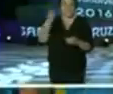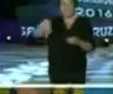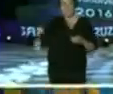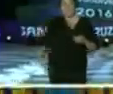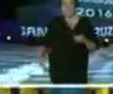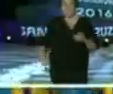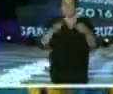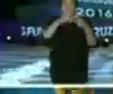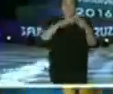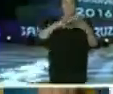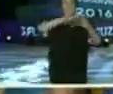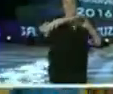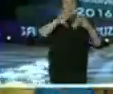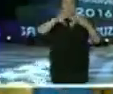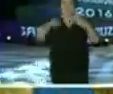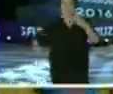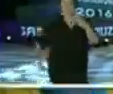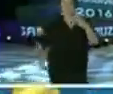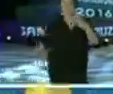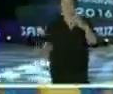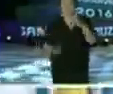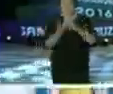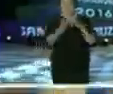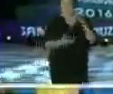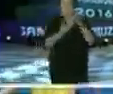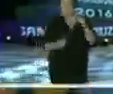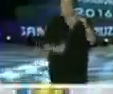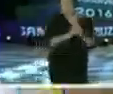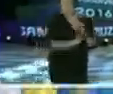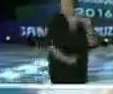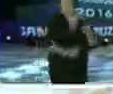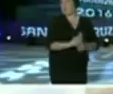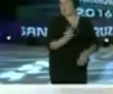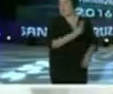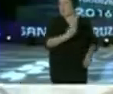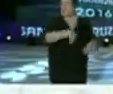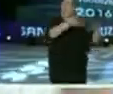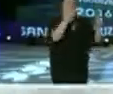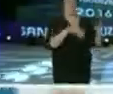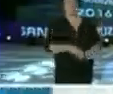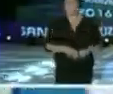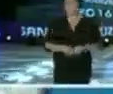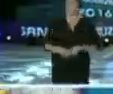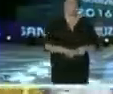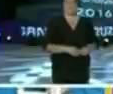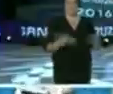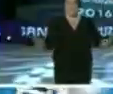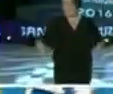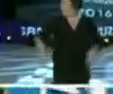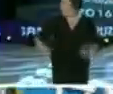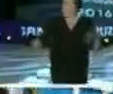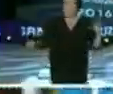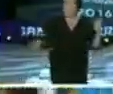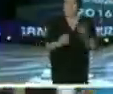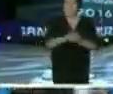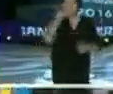Infantas, a ver quién coño las traga, me cago en las dos infantas de limón y de naranja. Me cago